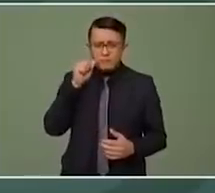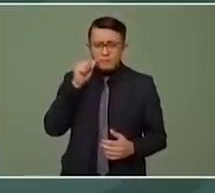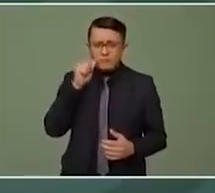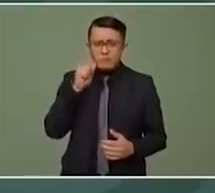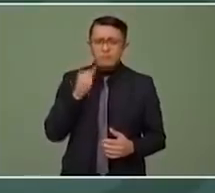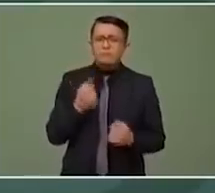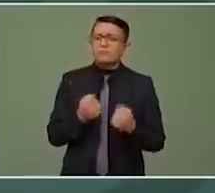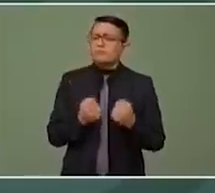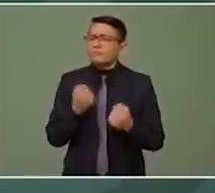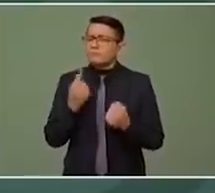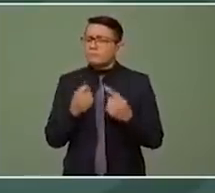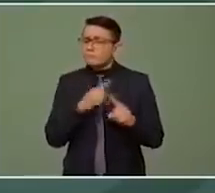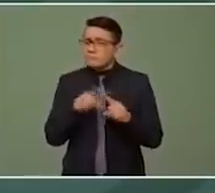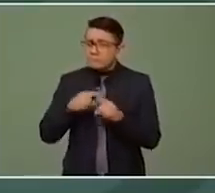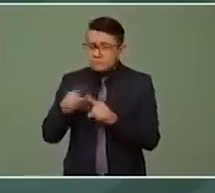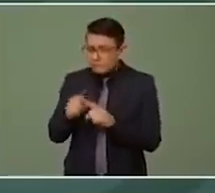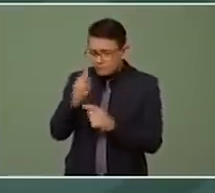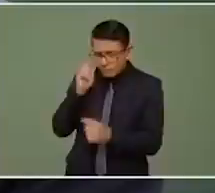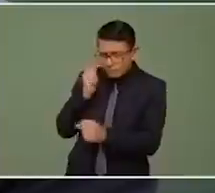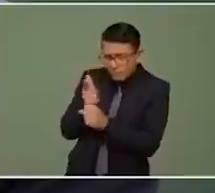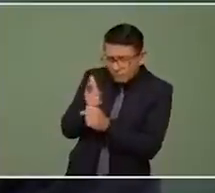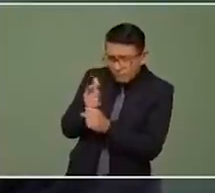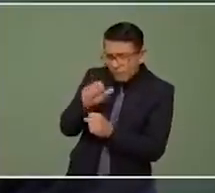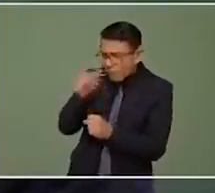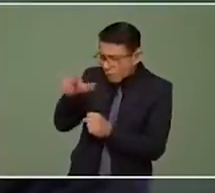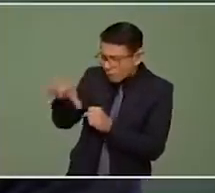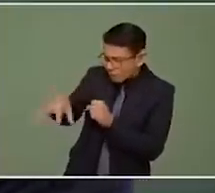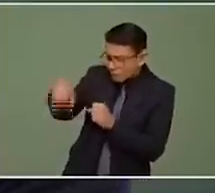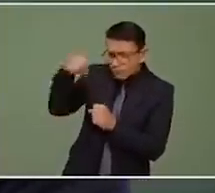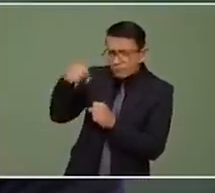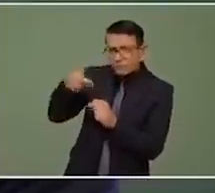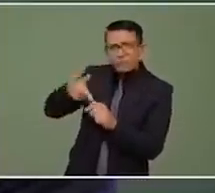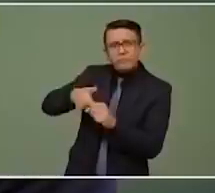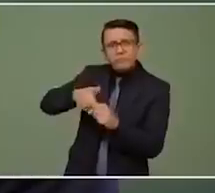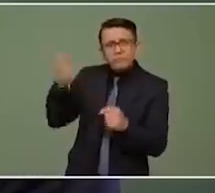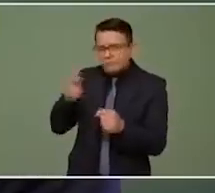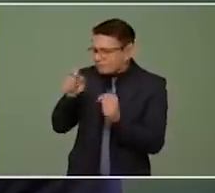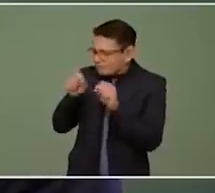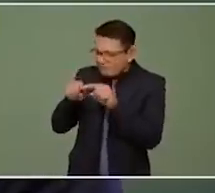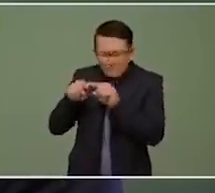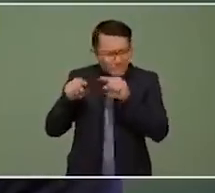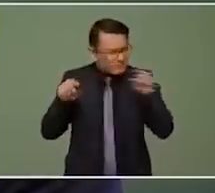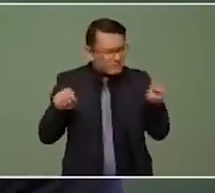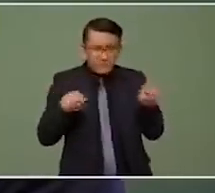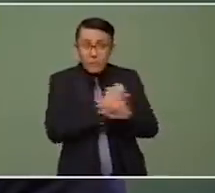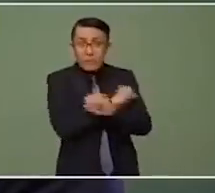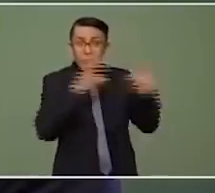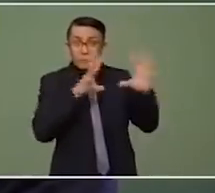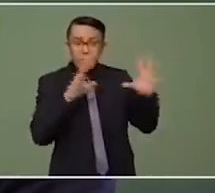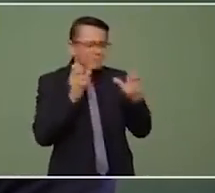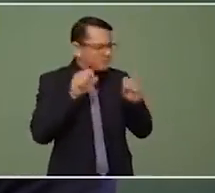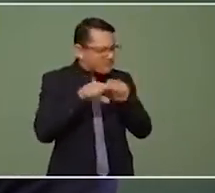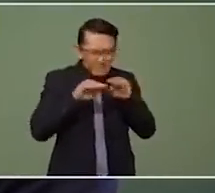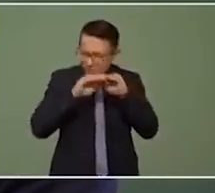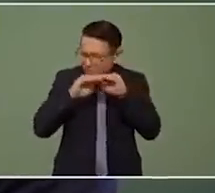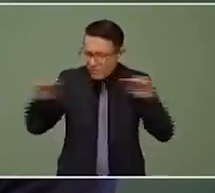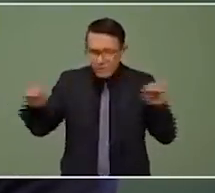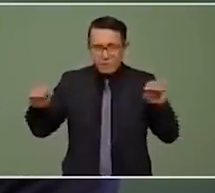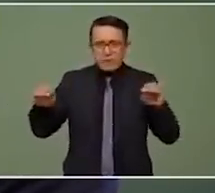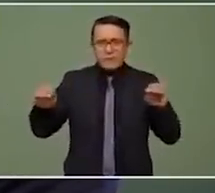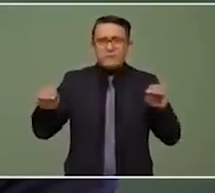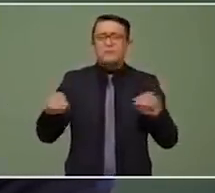y otra toma clandestina con las mismas características de la que causó la explosión